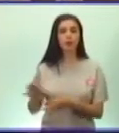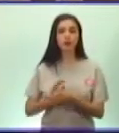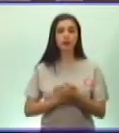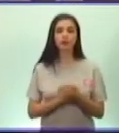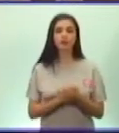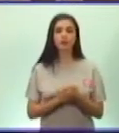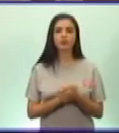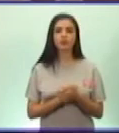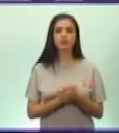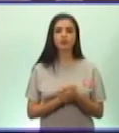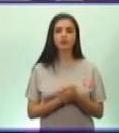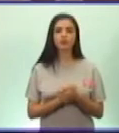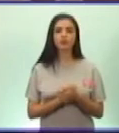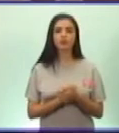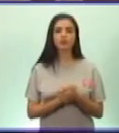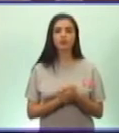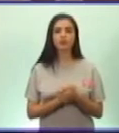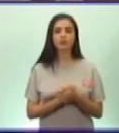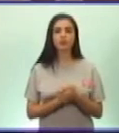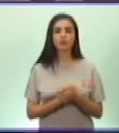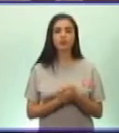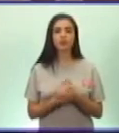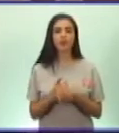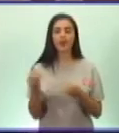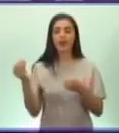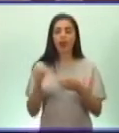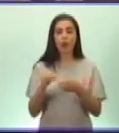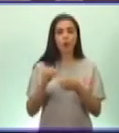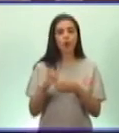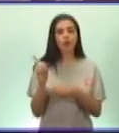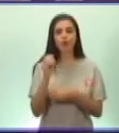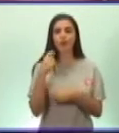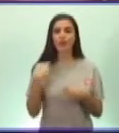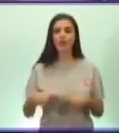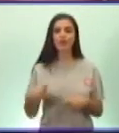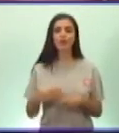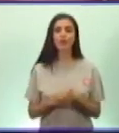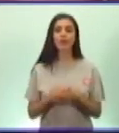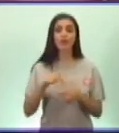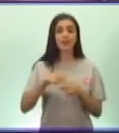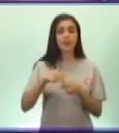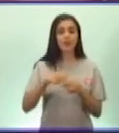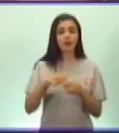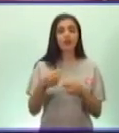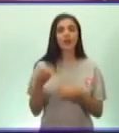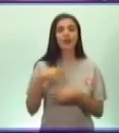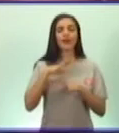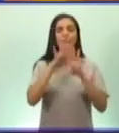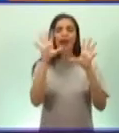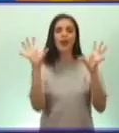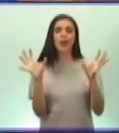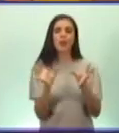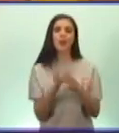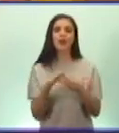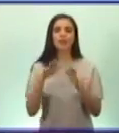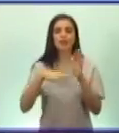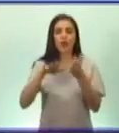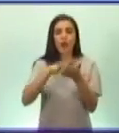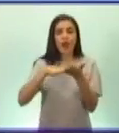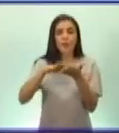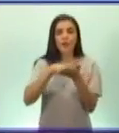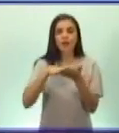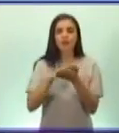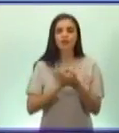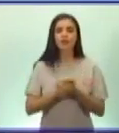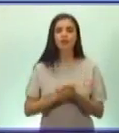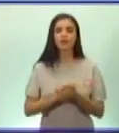el metabolismo celular, para que no se acumulen ni en la célula ni en el espacio intercelular. ¿Será que las